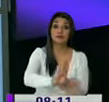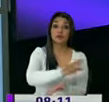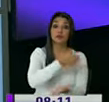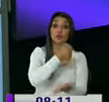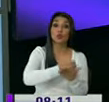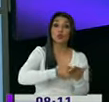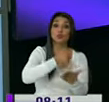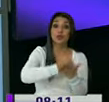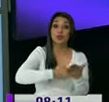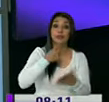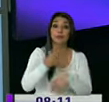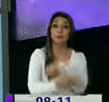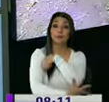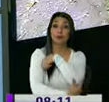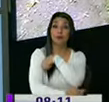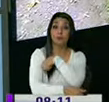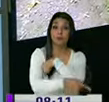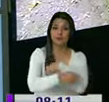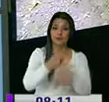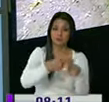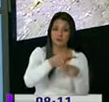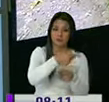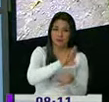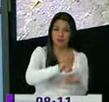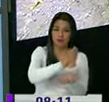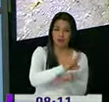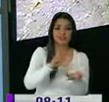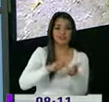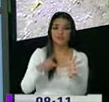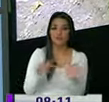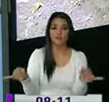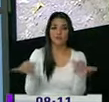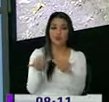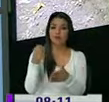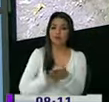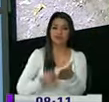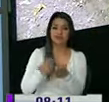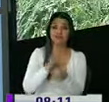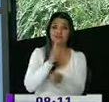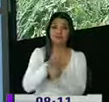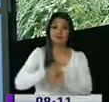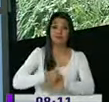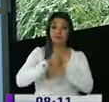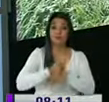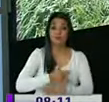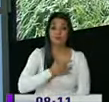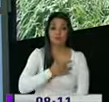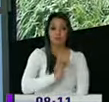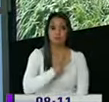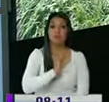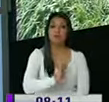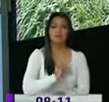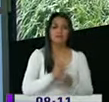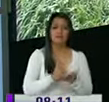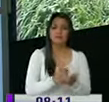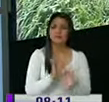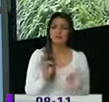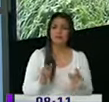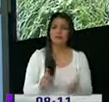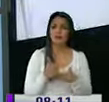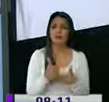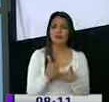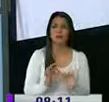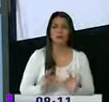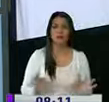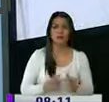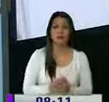luchar solos. Hay autoridades que son indolentes, hay autoridades que no les interesa ayudar y dar bienestar a muchos sectores de la